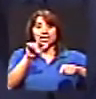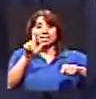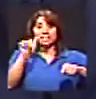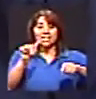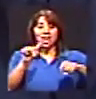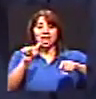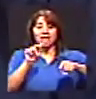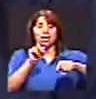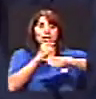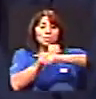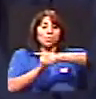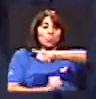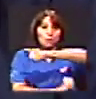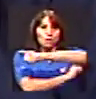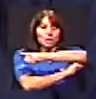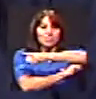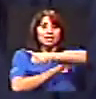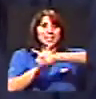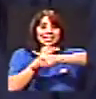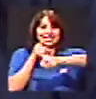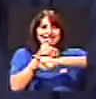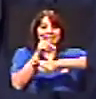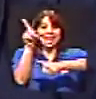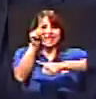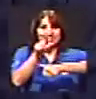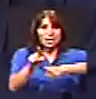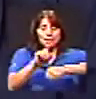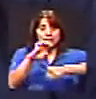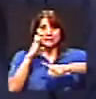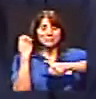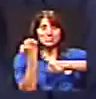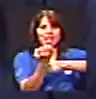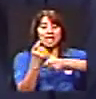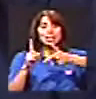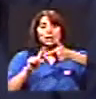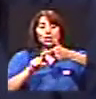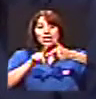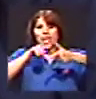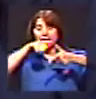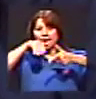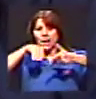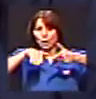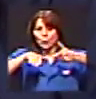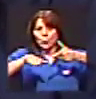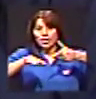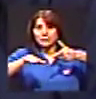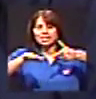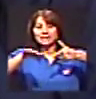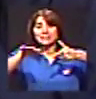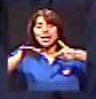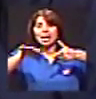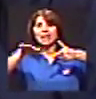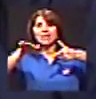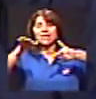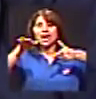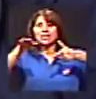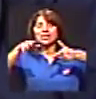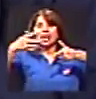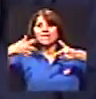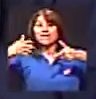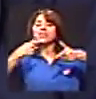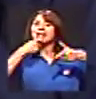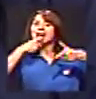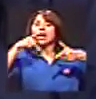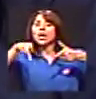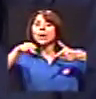surge, evidentemente, en la cuesta que va hacia, hacia La Pozuelo. Que, por